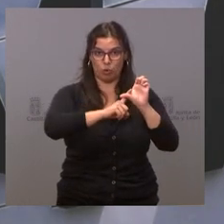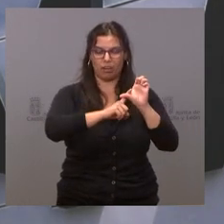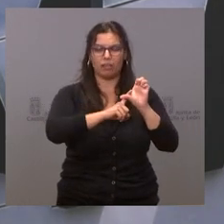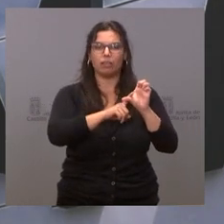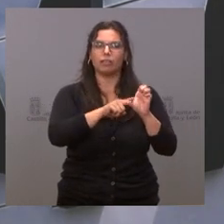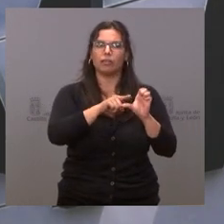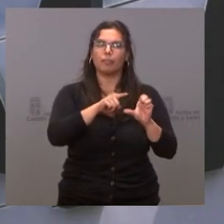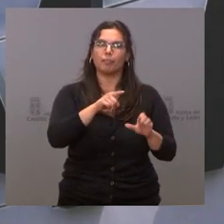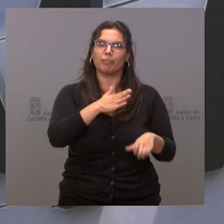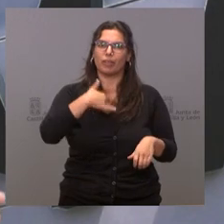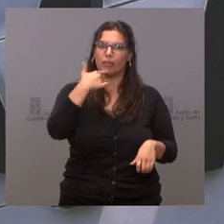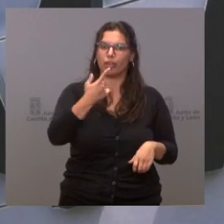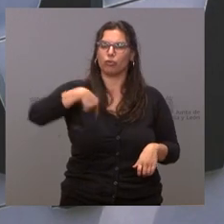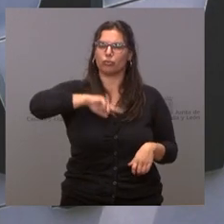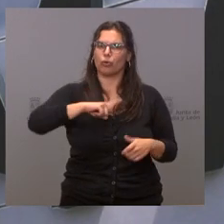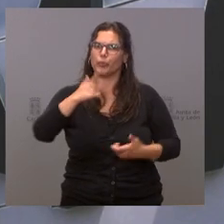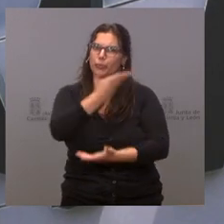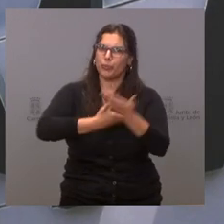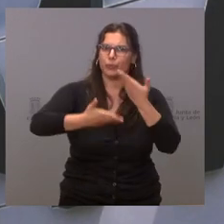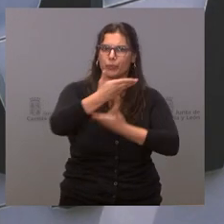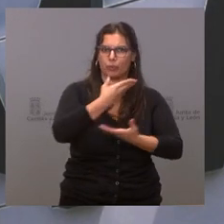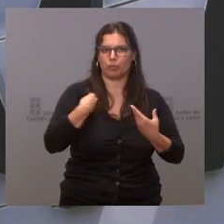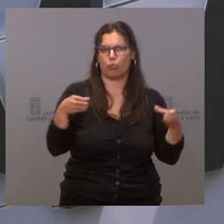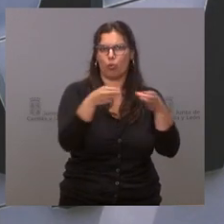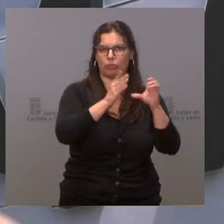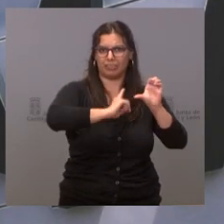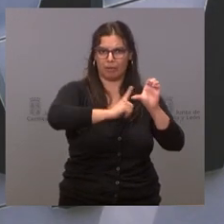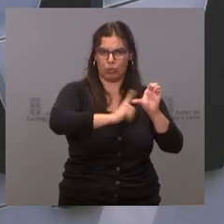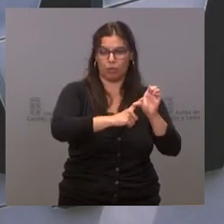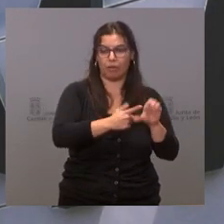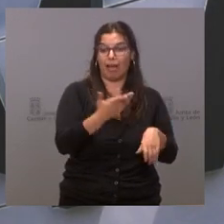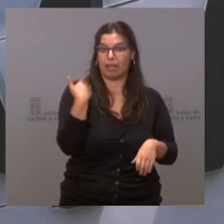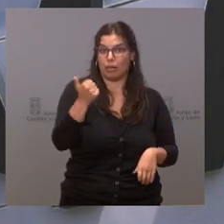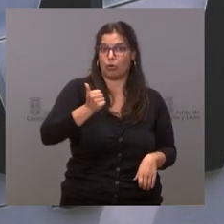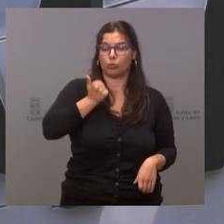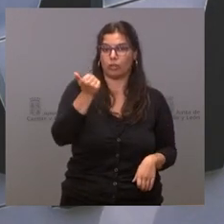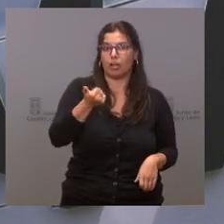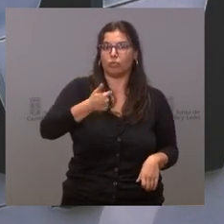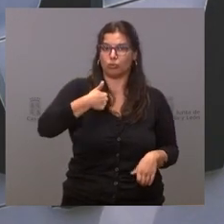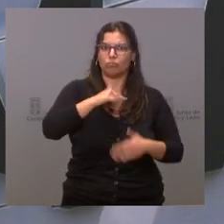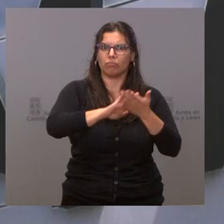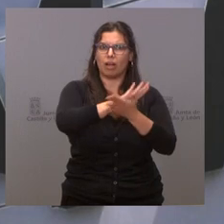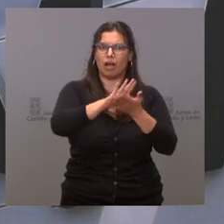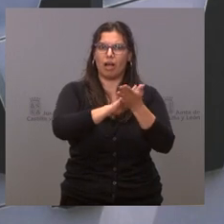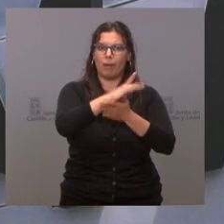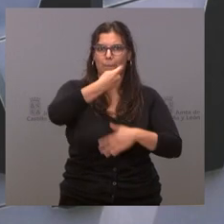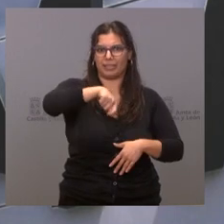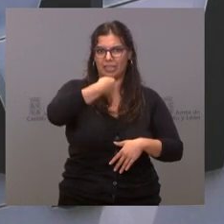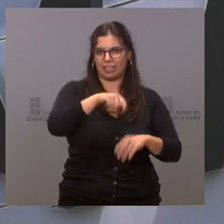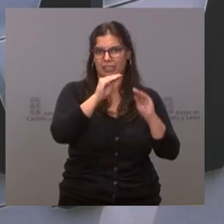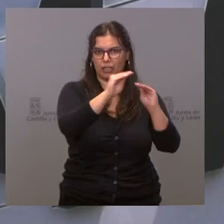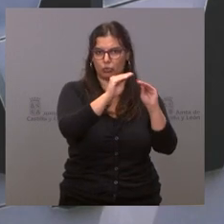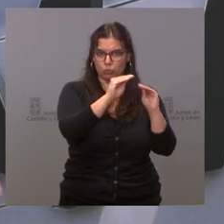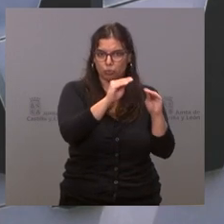estamos colaborando con la junta de extremadura ayer tuve la oportunidad de hablar con el presidente de extremadura